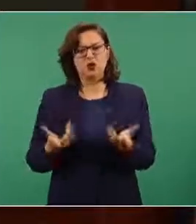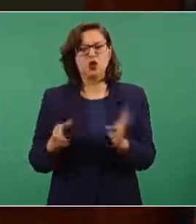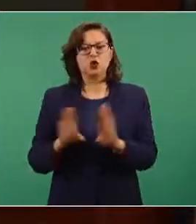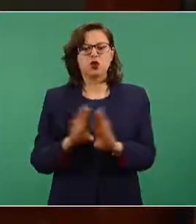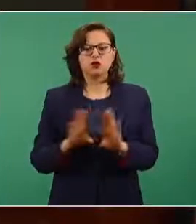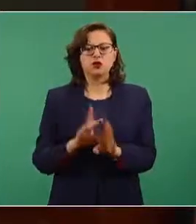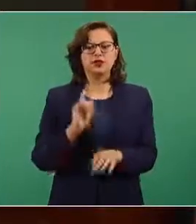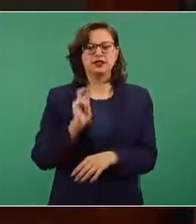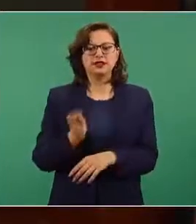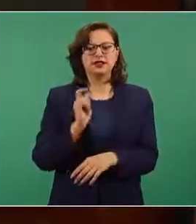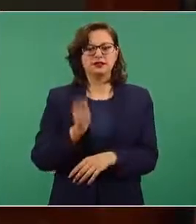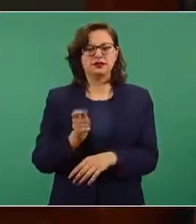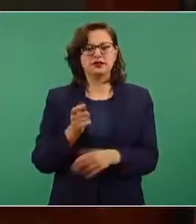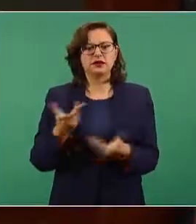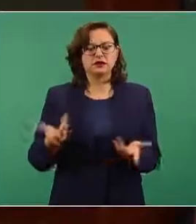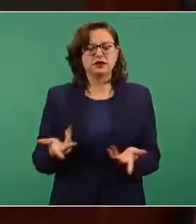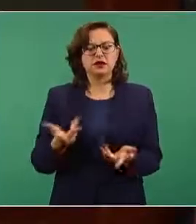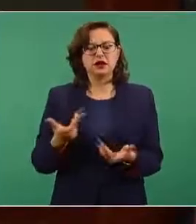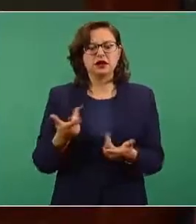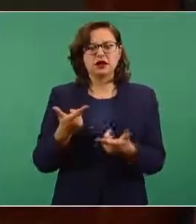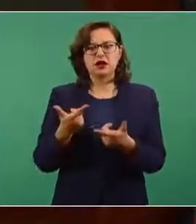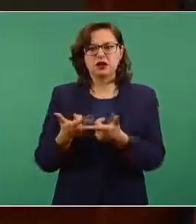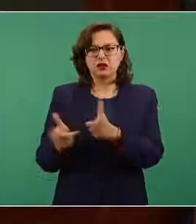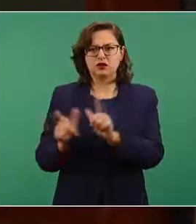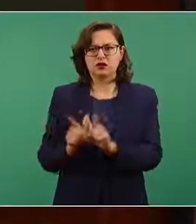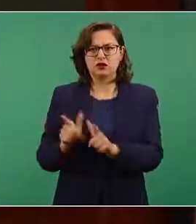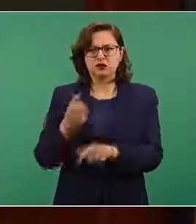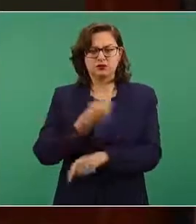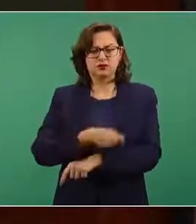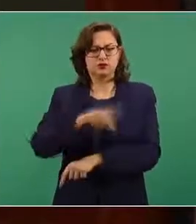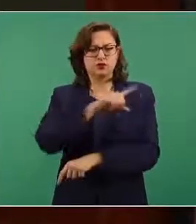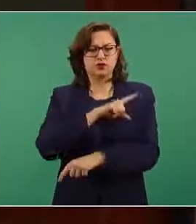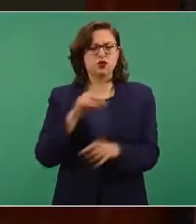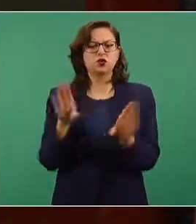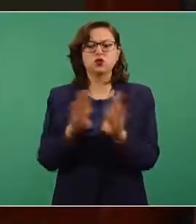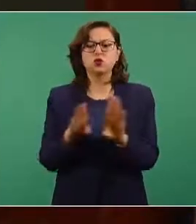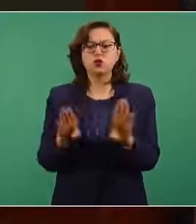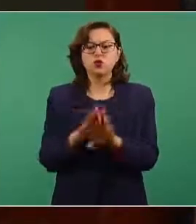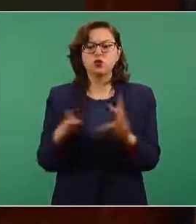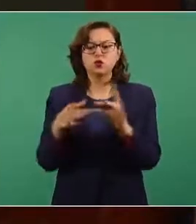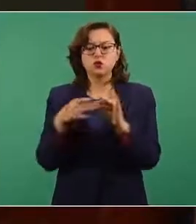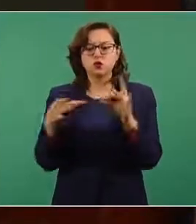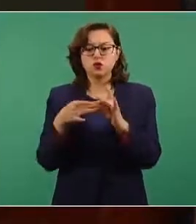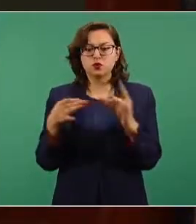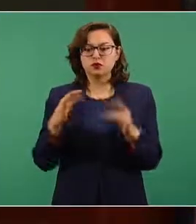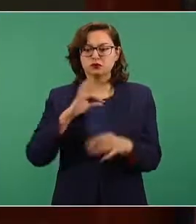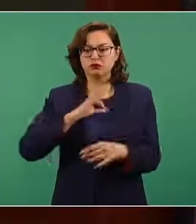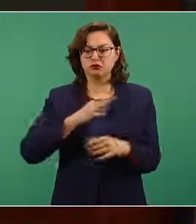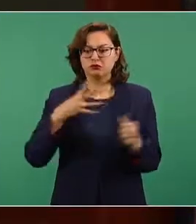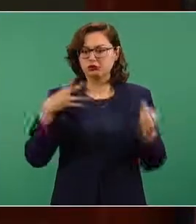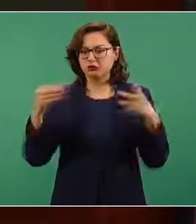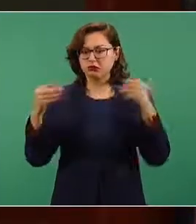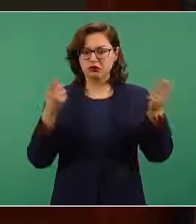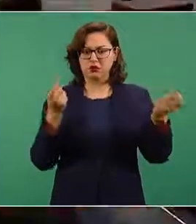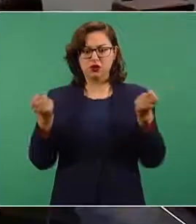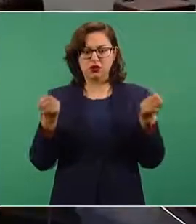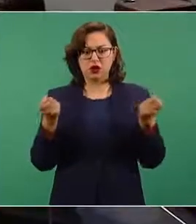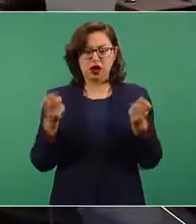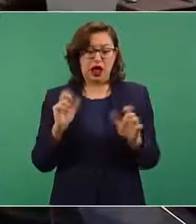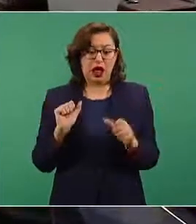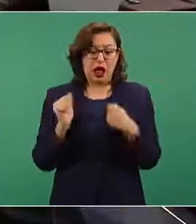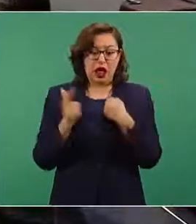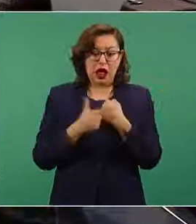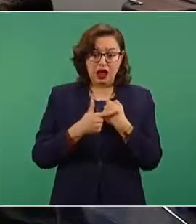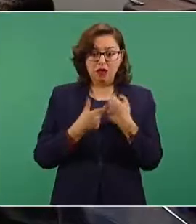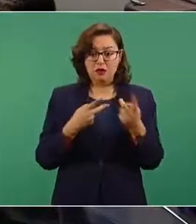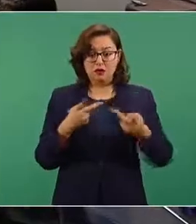esta cifra, qué le ha comentado el Gabinete de Salud sobre esta cifra en el manejo de la pandemia y si modificaría de alguna